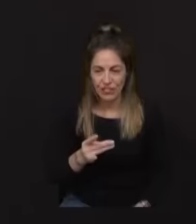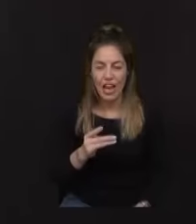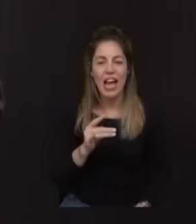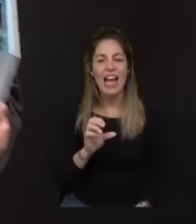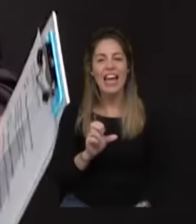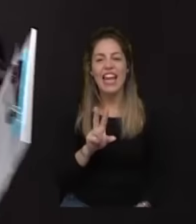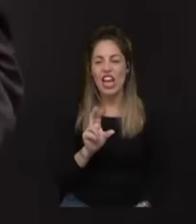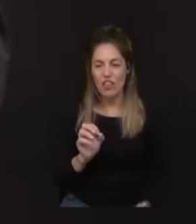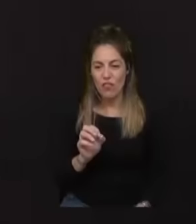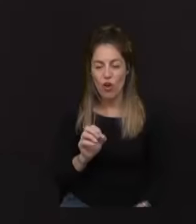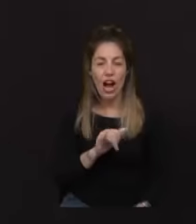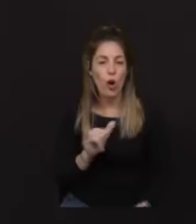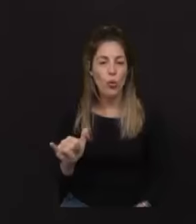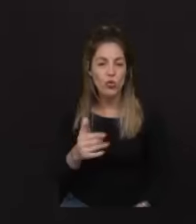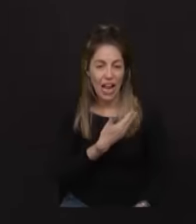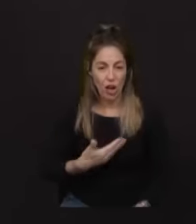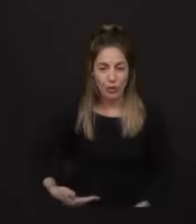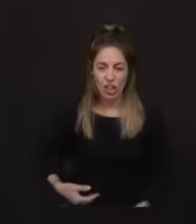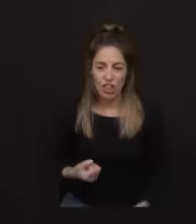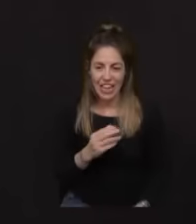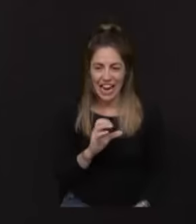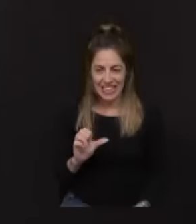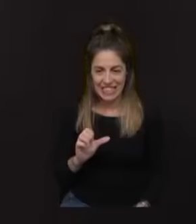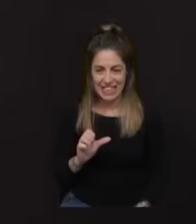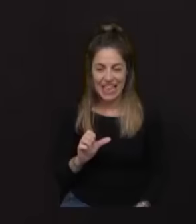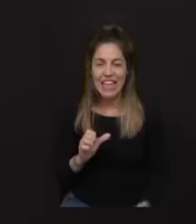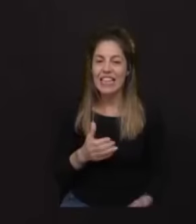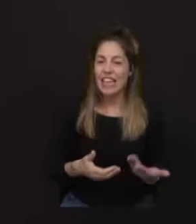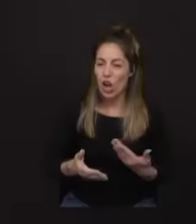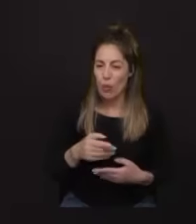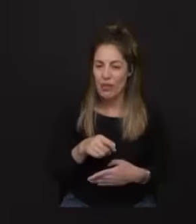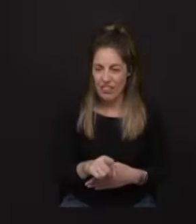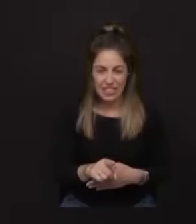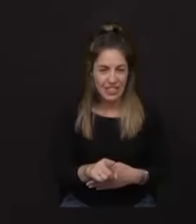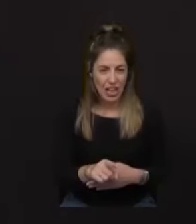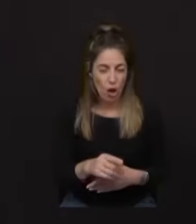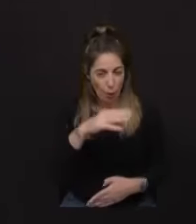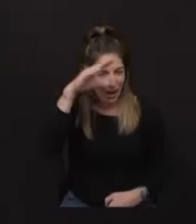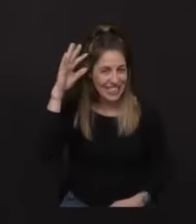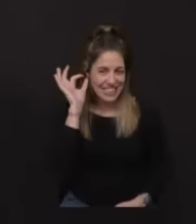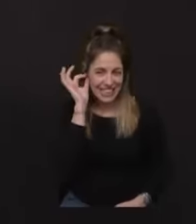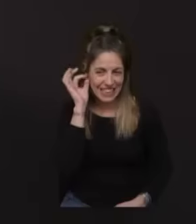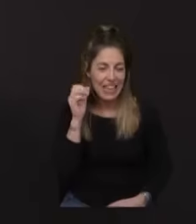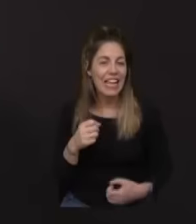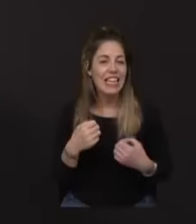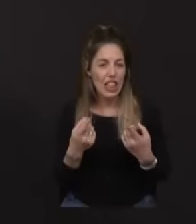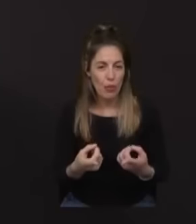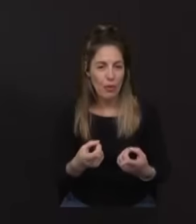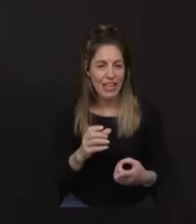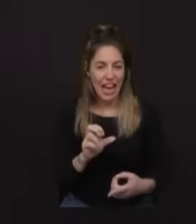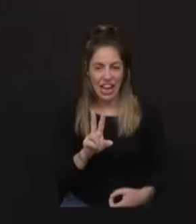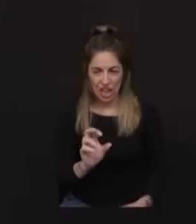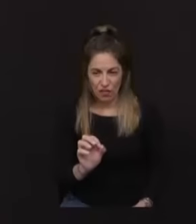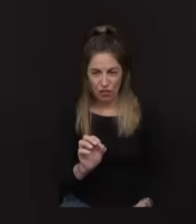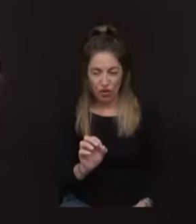acusa al gobierno de Luis Arce, que eran del mismo partido, de estar en convivencia con Marcet, y le devuelven a Evo Morales